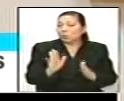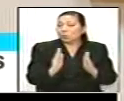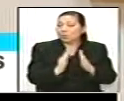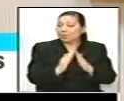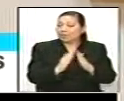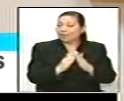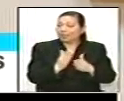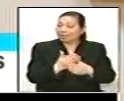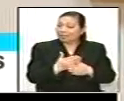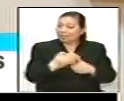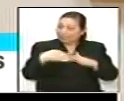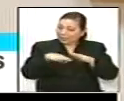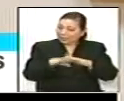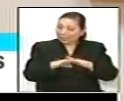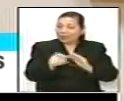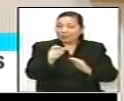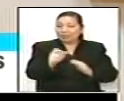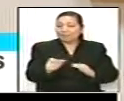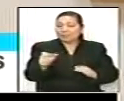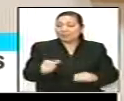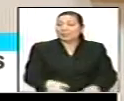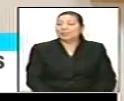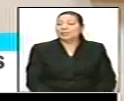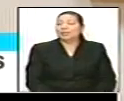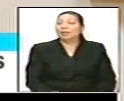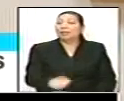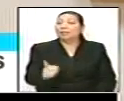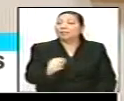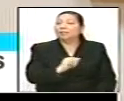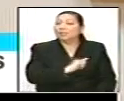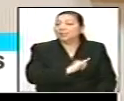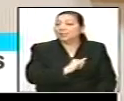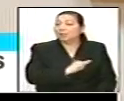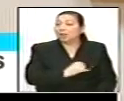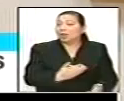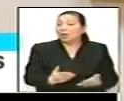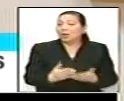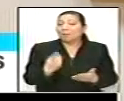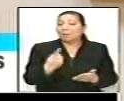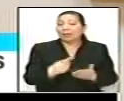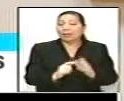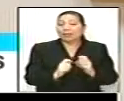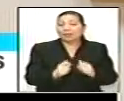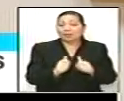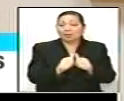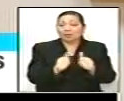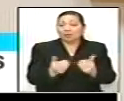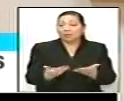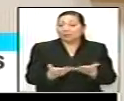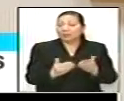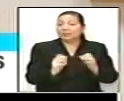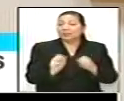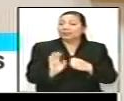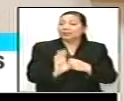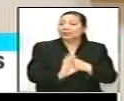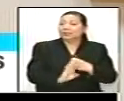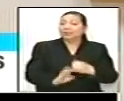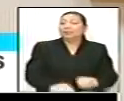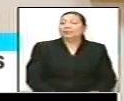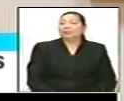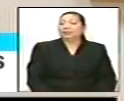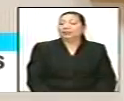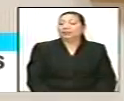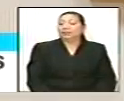en la participación ciudadana. A las instituciones educativas, para que brinden un modelo educativo que garantice el